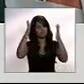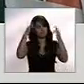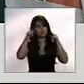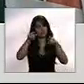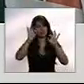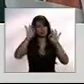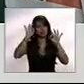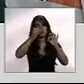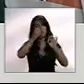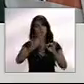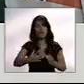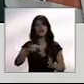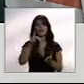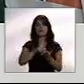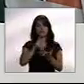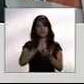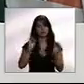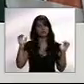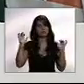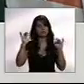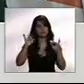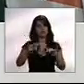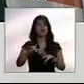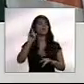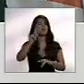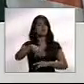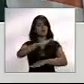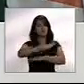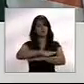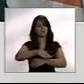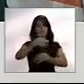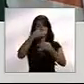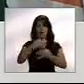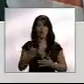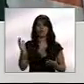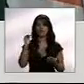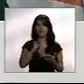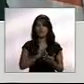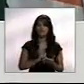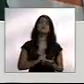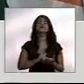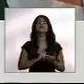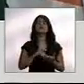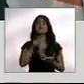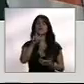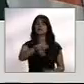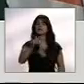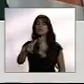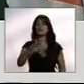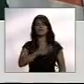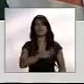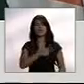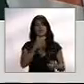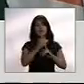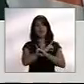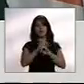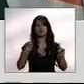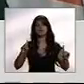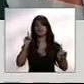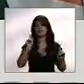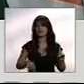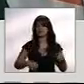amplia participación, por el civismo demostrado una vez más, por la inmensa vocación democrática, el